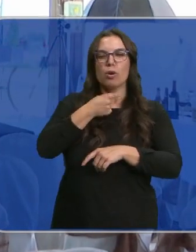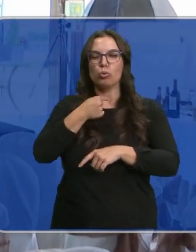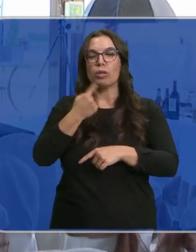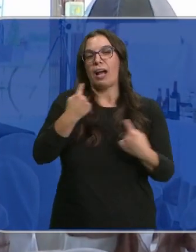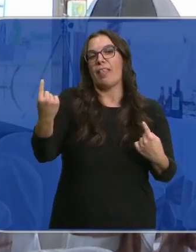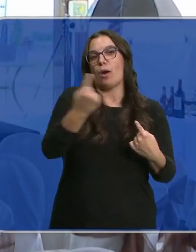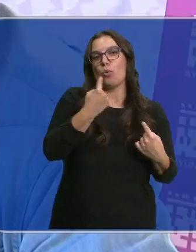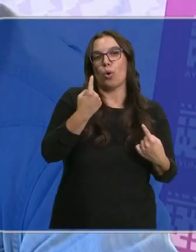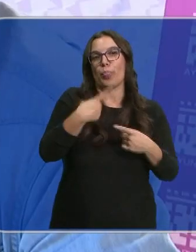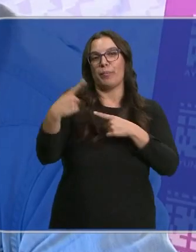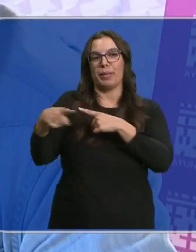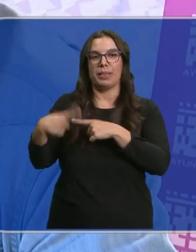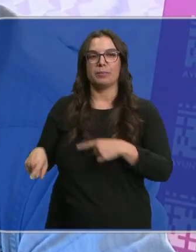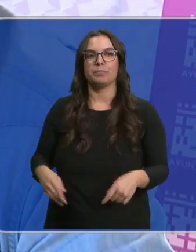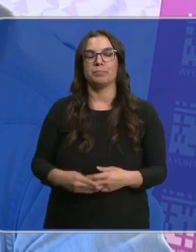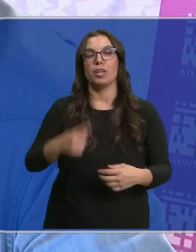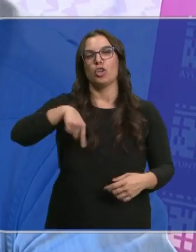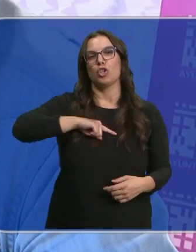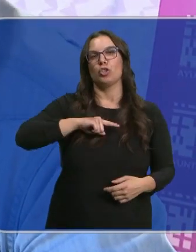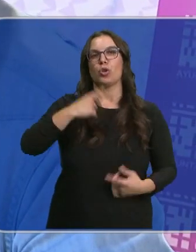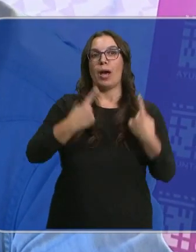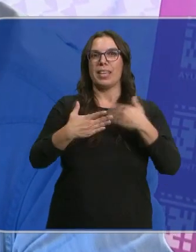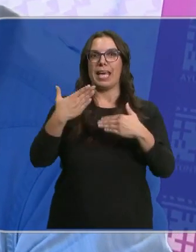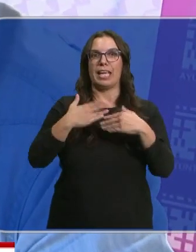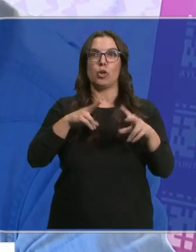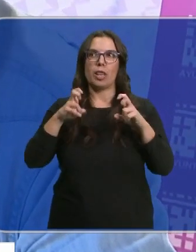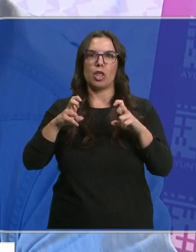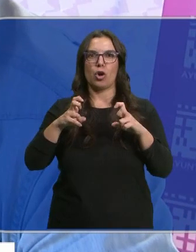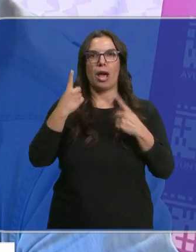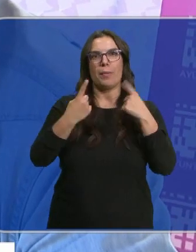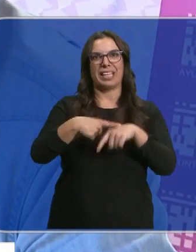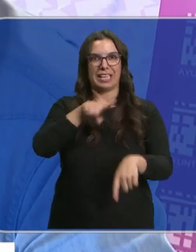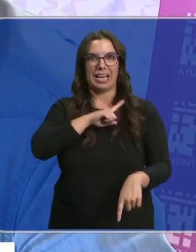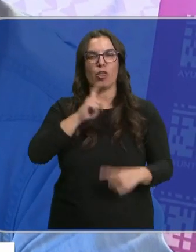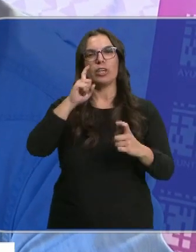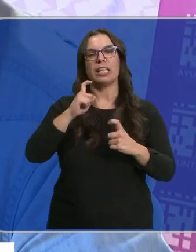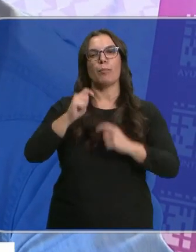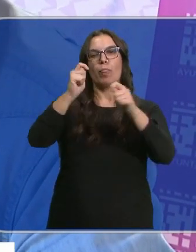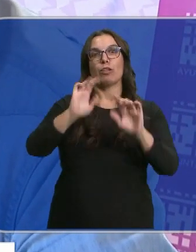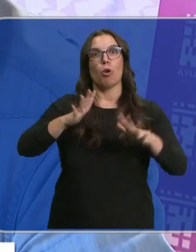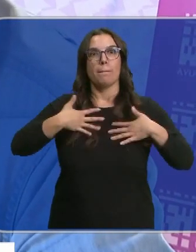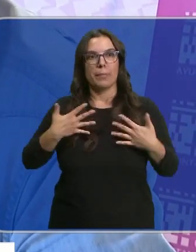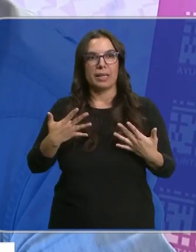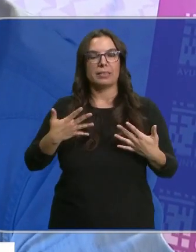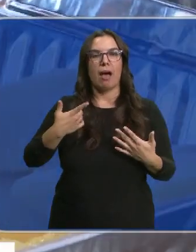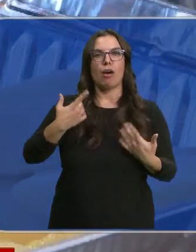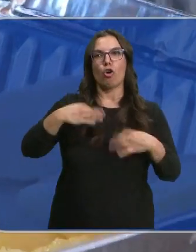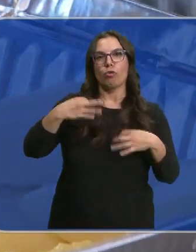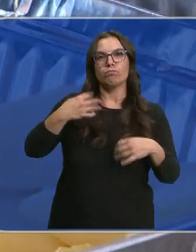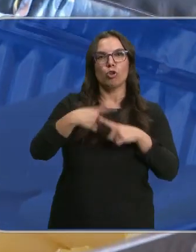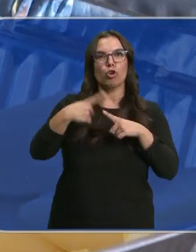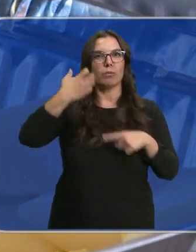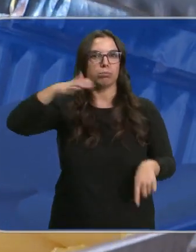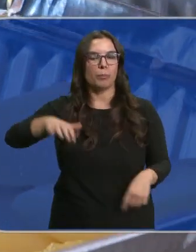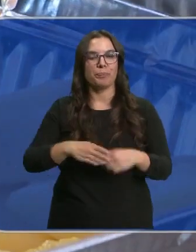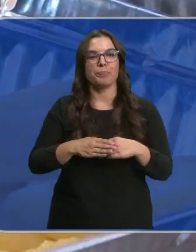un jurado, como digo yo. Los cocineros pecamos un poco de innovadores o intentamos sorprender haciendo cosas que son menos habituales. La